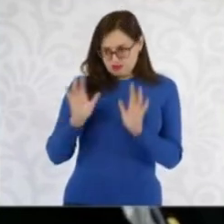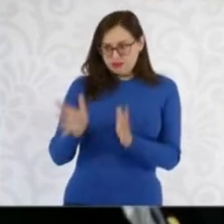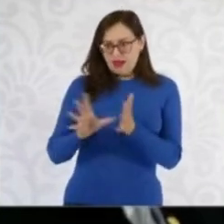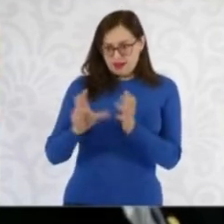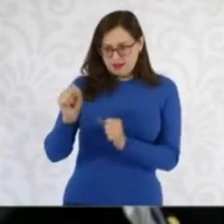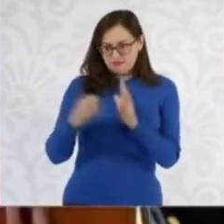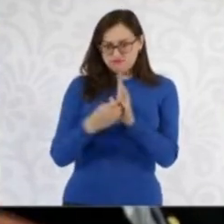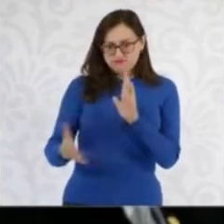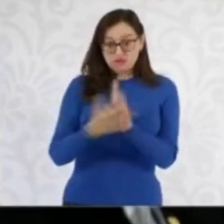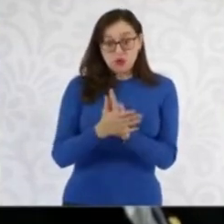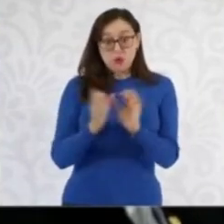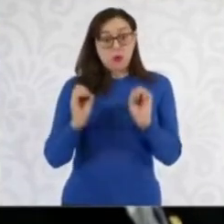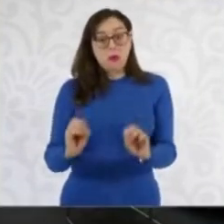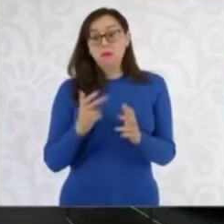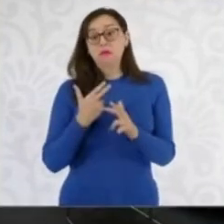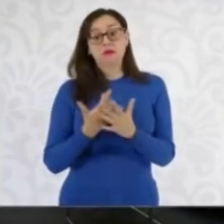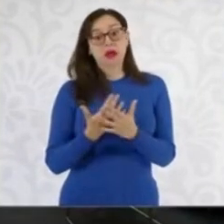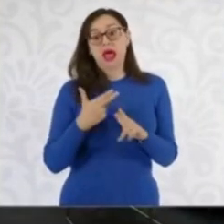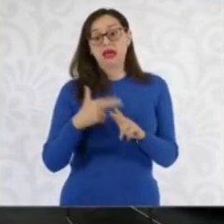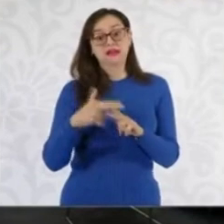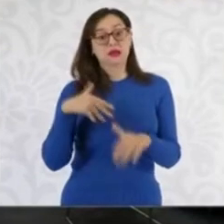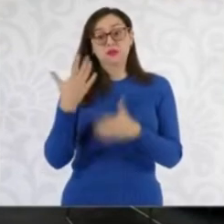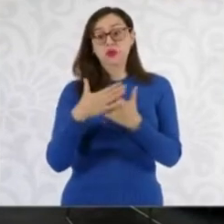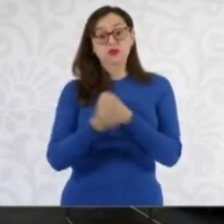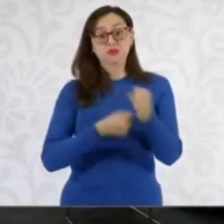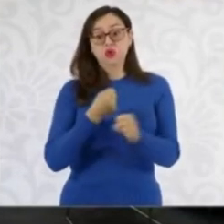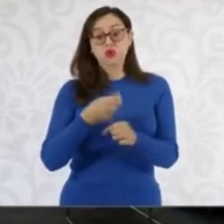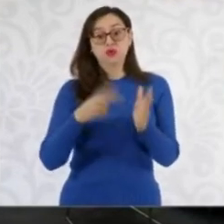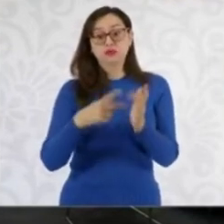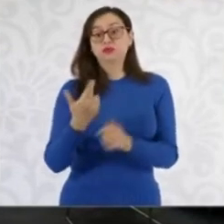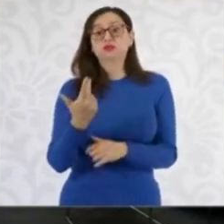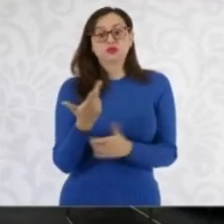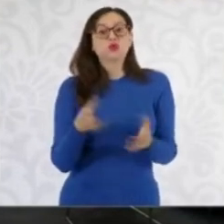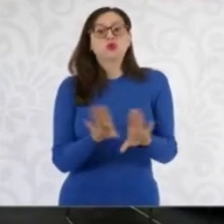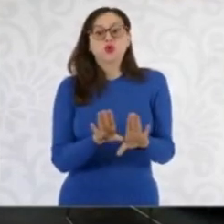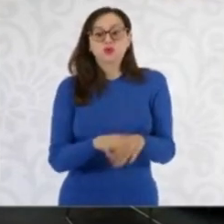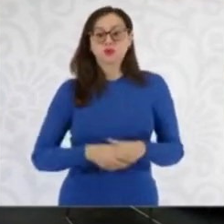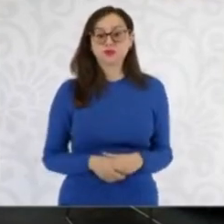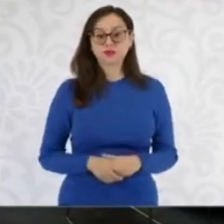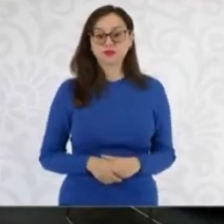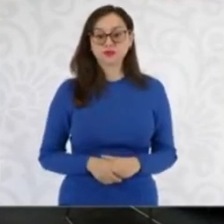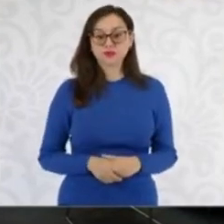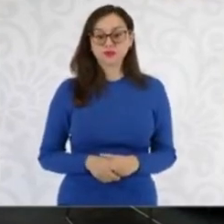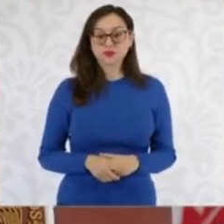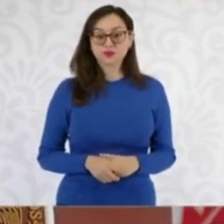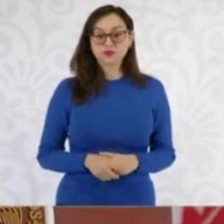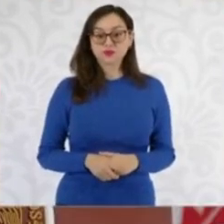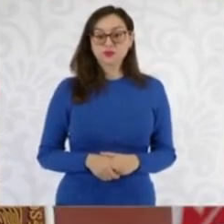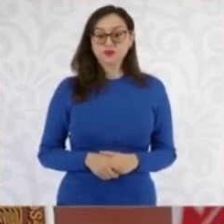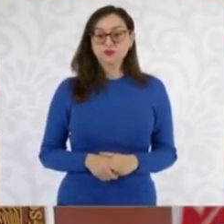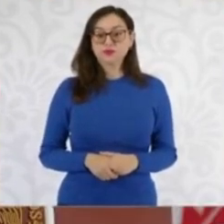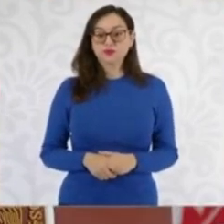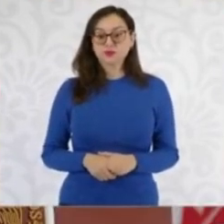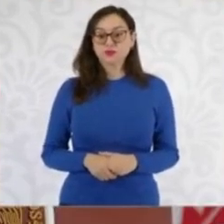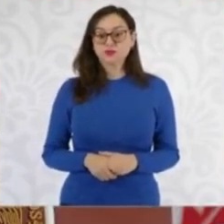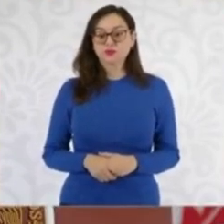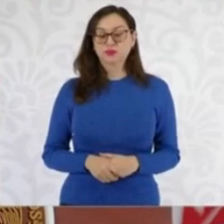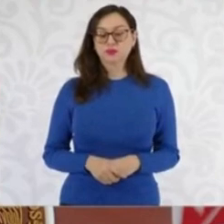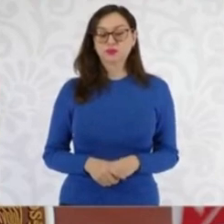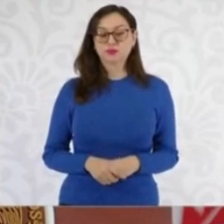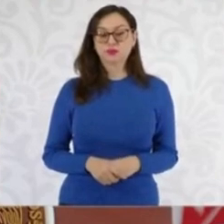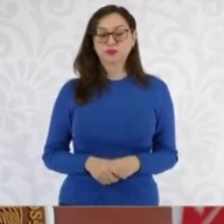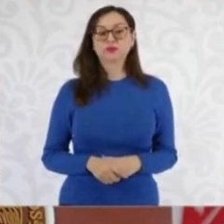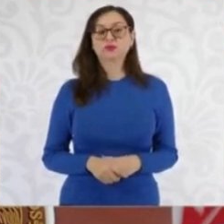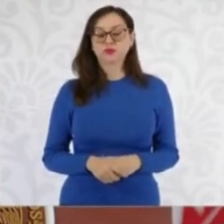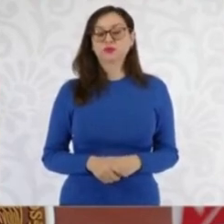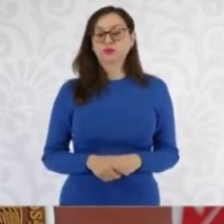se dejaría para después del periodo vacacional o cómo se trabajaría en estos temas. Muchas gracias. Sobre las dos reformas constitucionales,